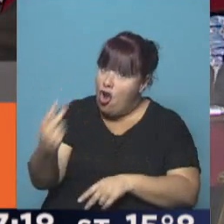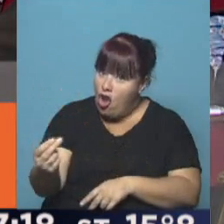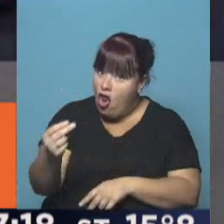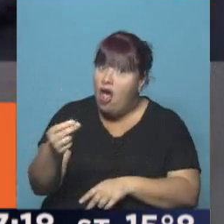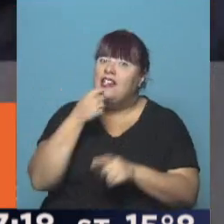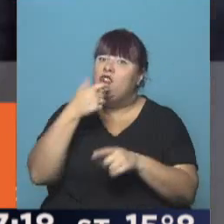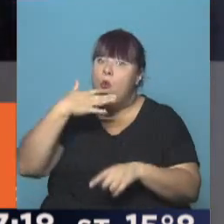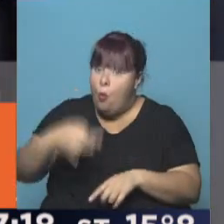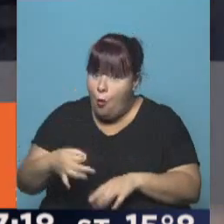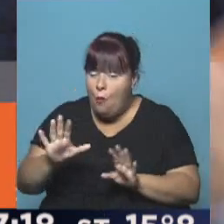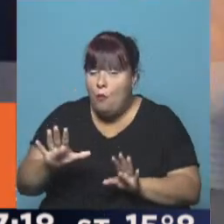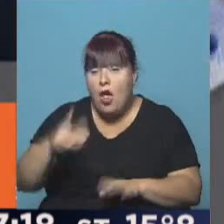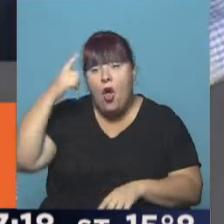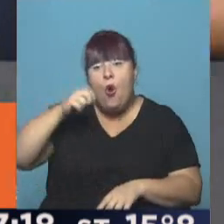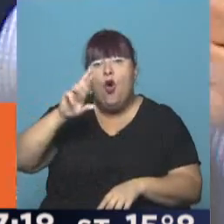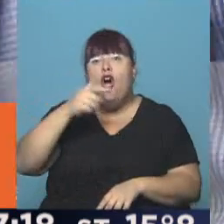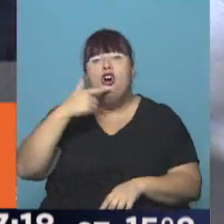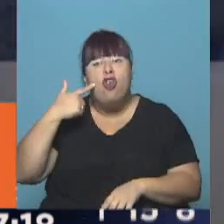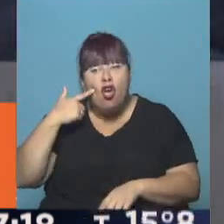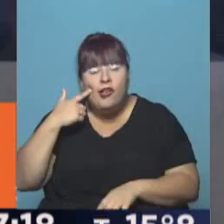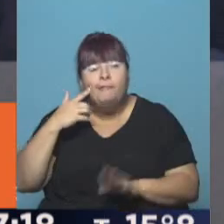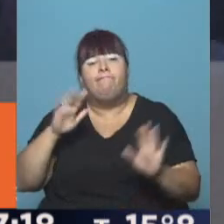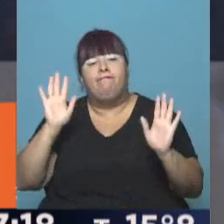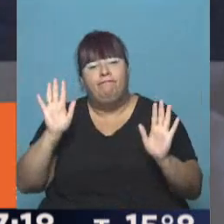Entrerriano, el juez Rossi hubiera,